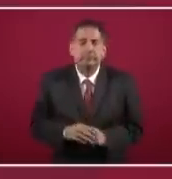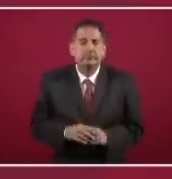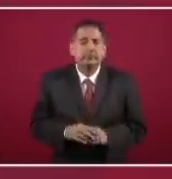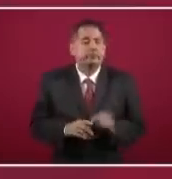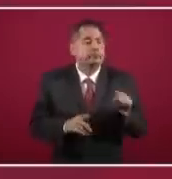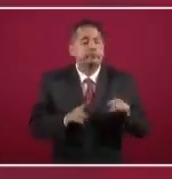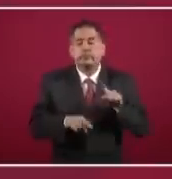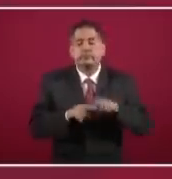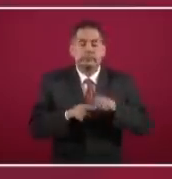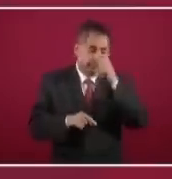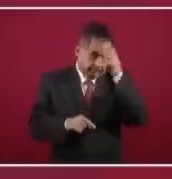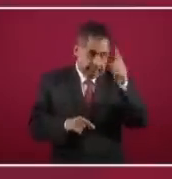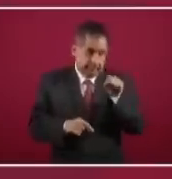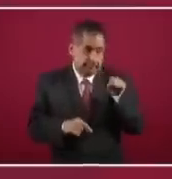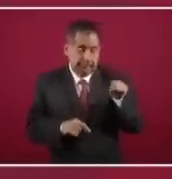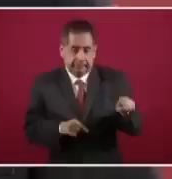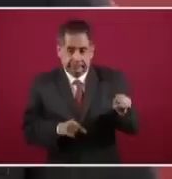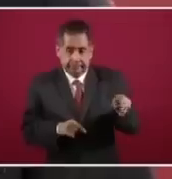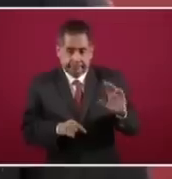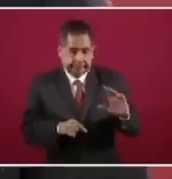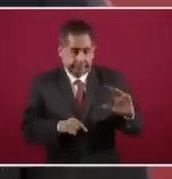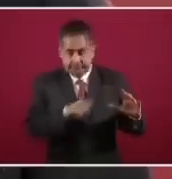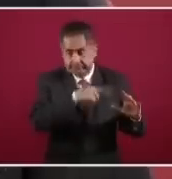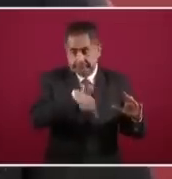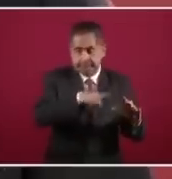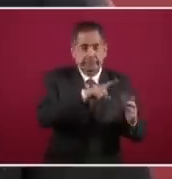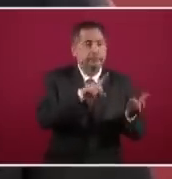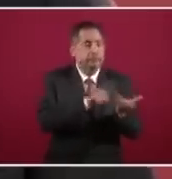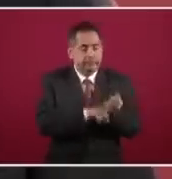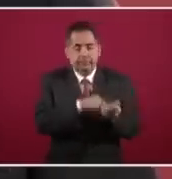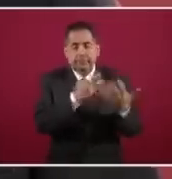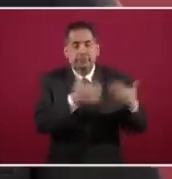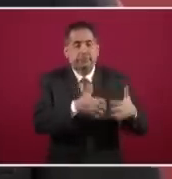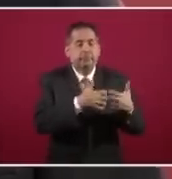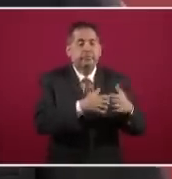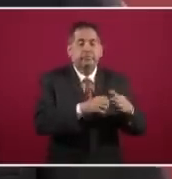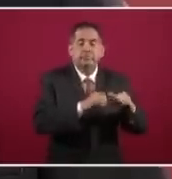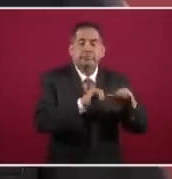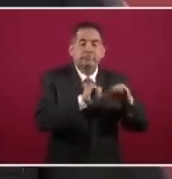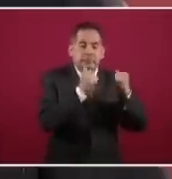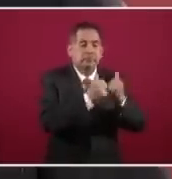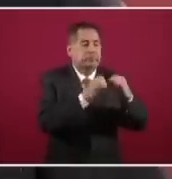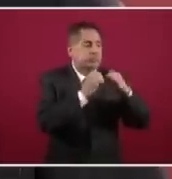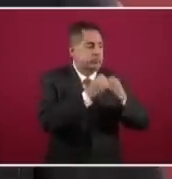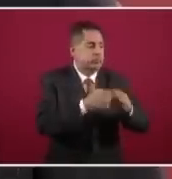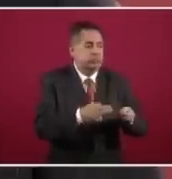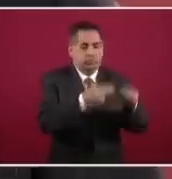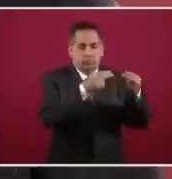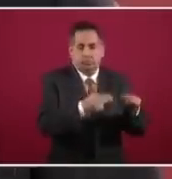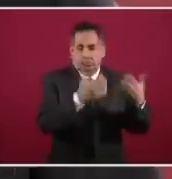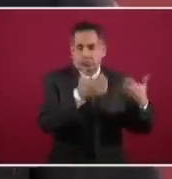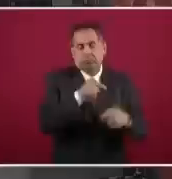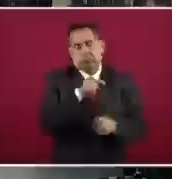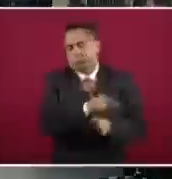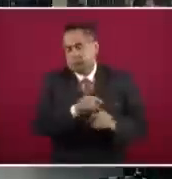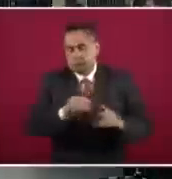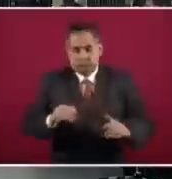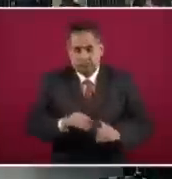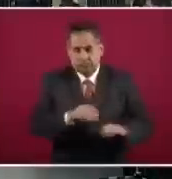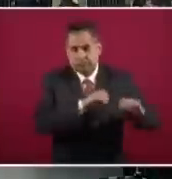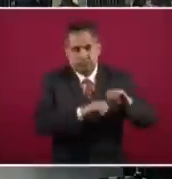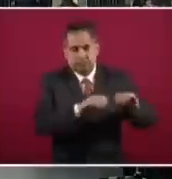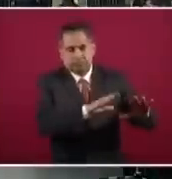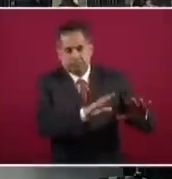que surge de las mismas organizaciones empresariales.